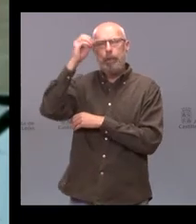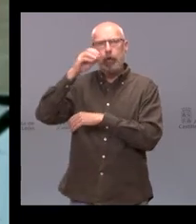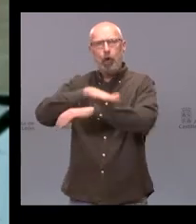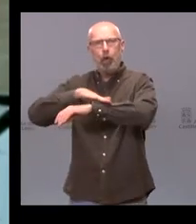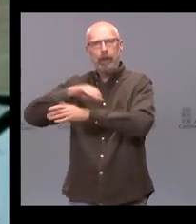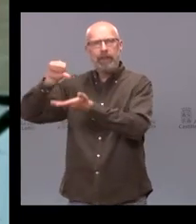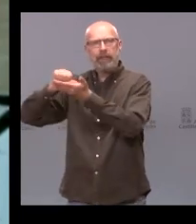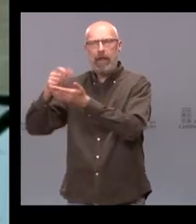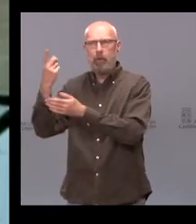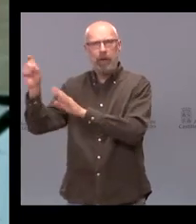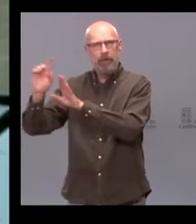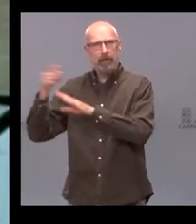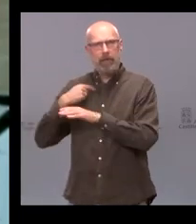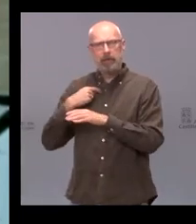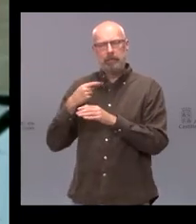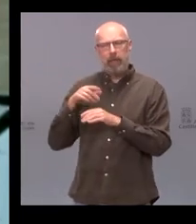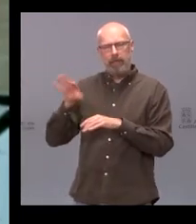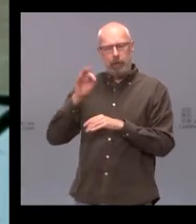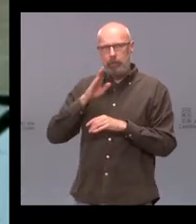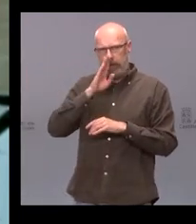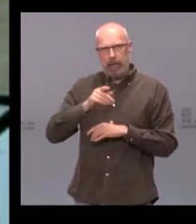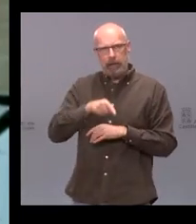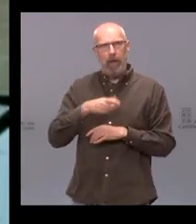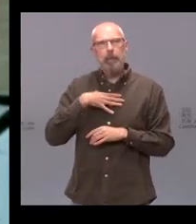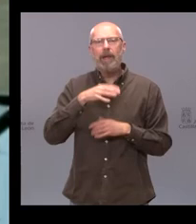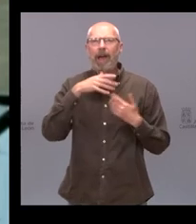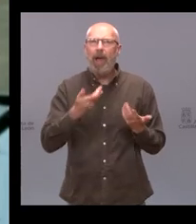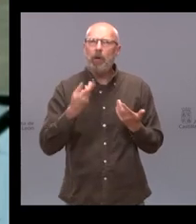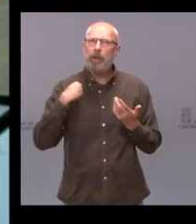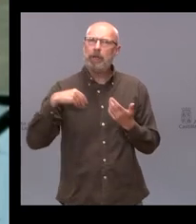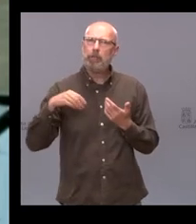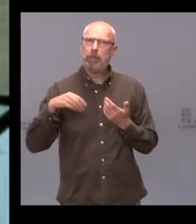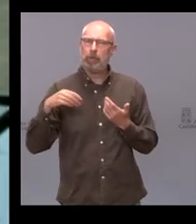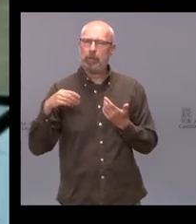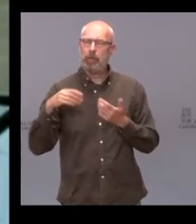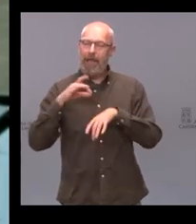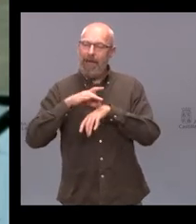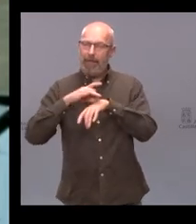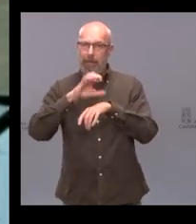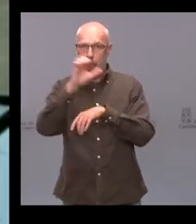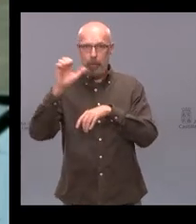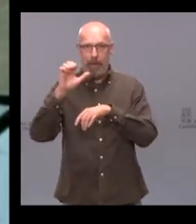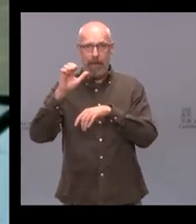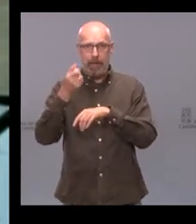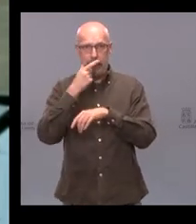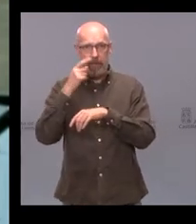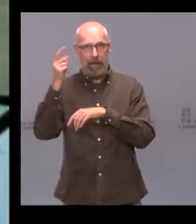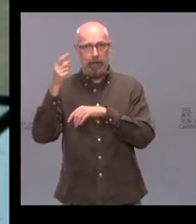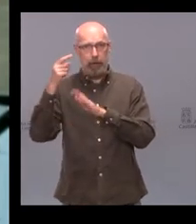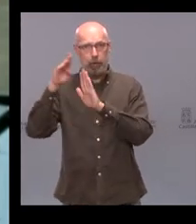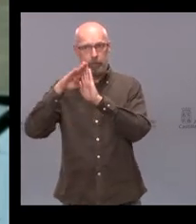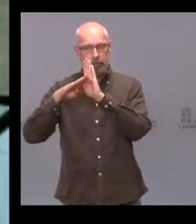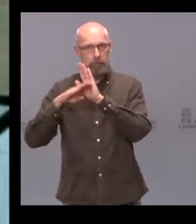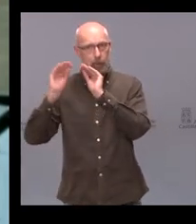ahora teniendo a su favor la decisión de la Agencia Europea del Medicamento, el propio prospecto de la